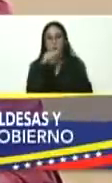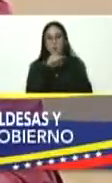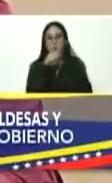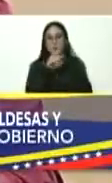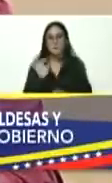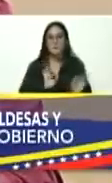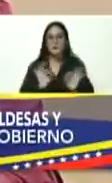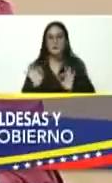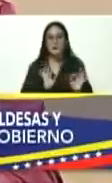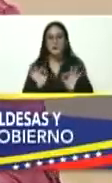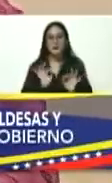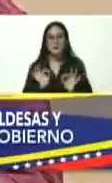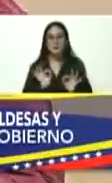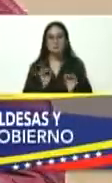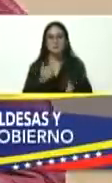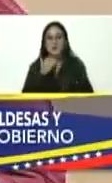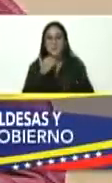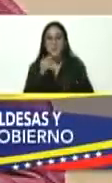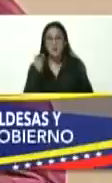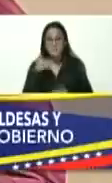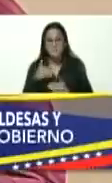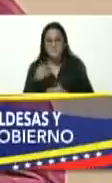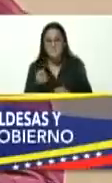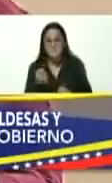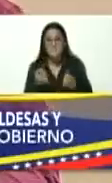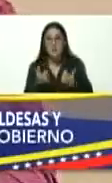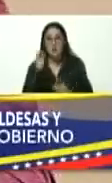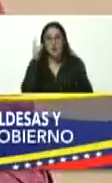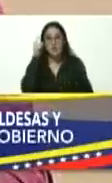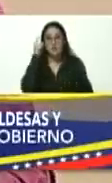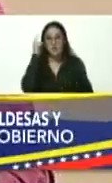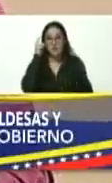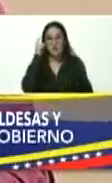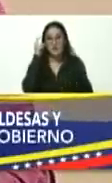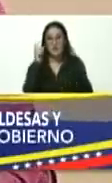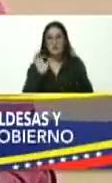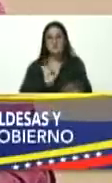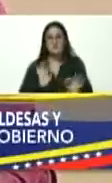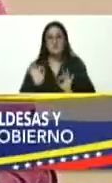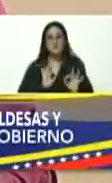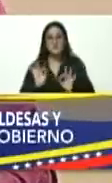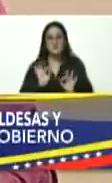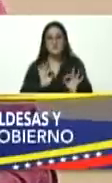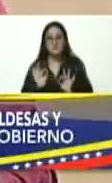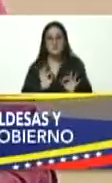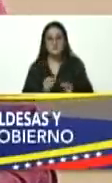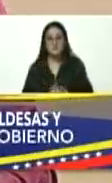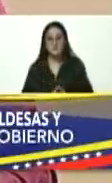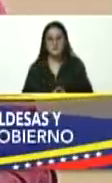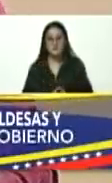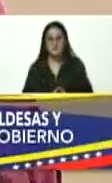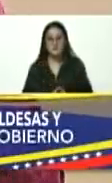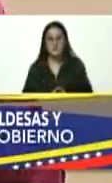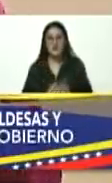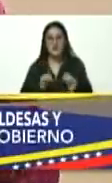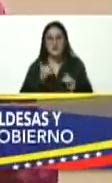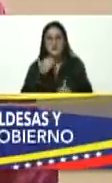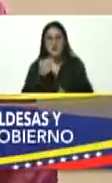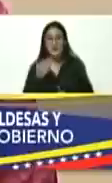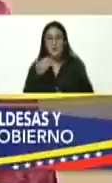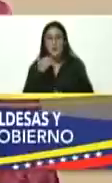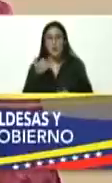prepararnos quedan apenas pocos días para que nos preparemos ya viene el último